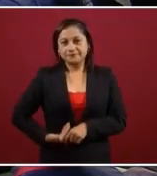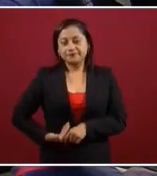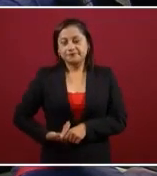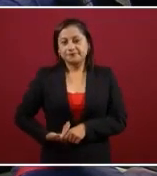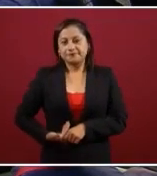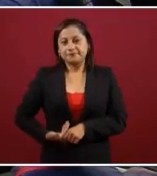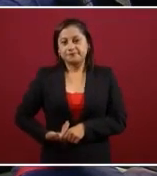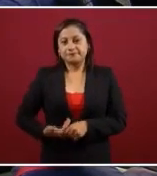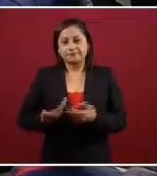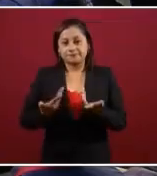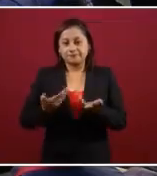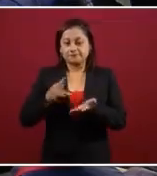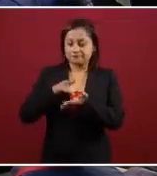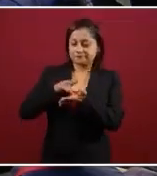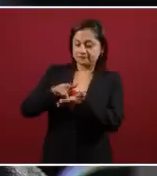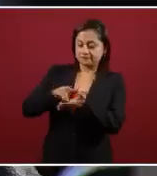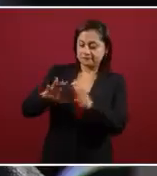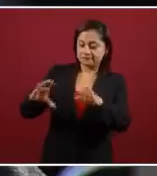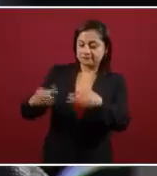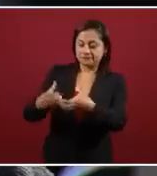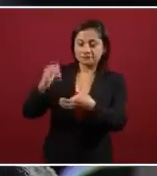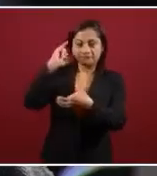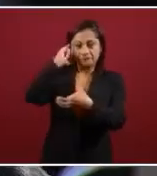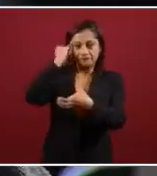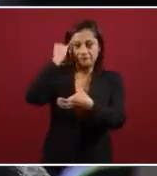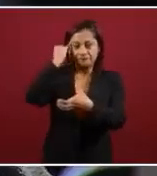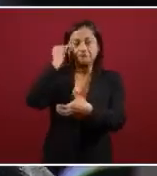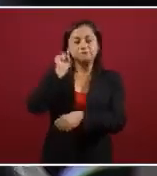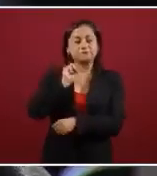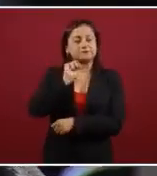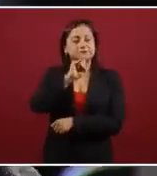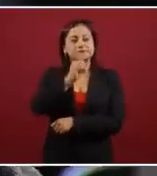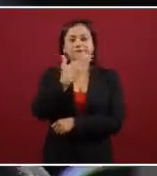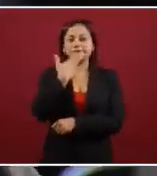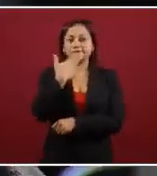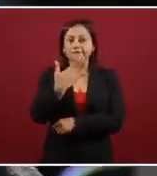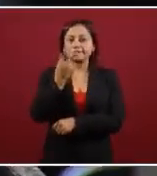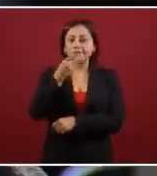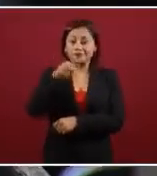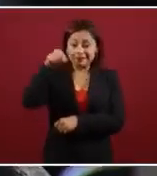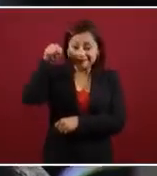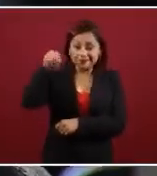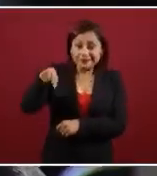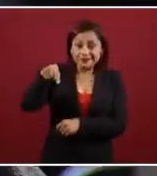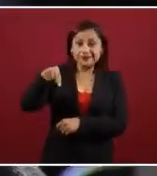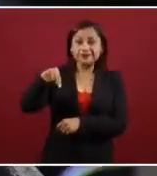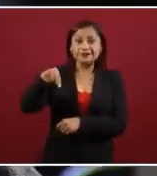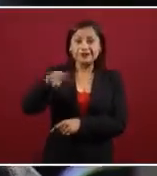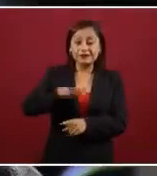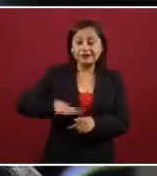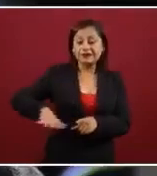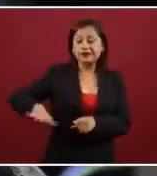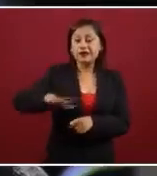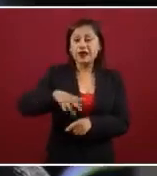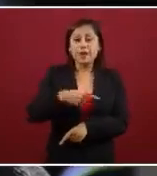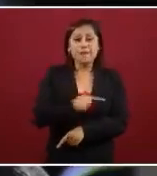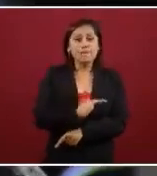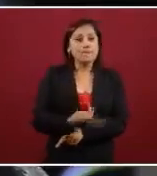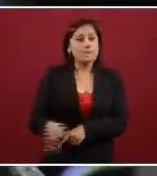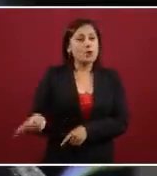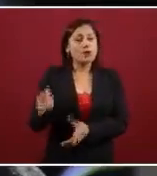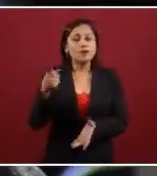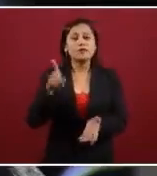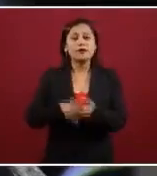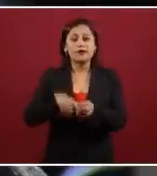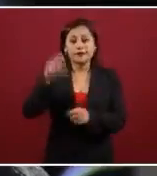hay que ayudar a los indígenas. Estamos de acuerdo, pero también ese pueblo que está tan pobre en el estado de Sinaloa, como